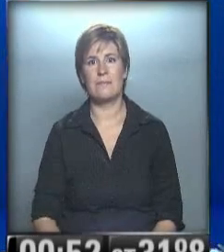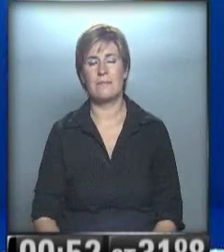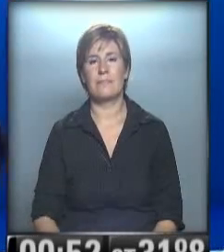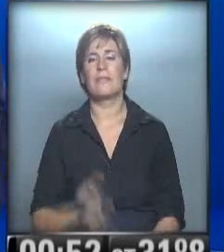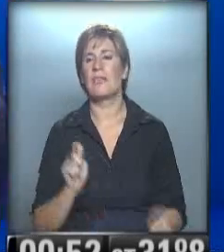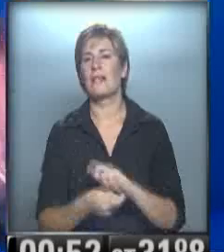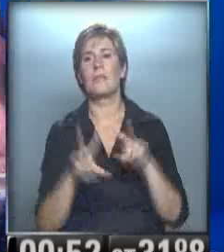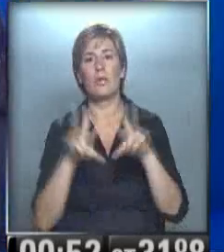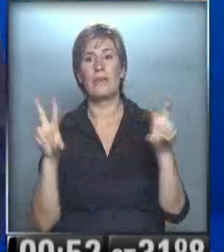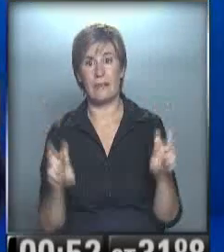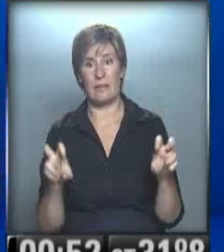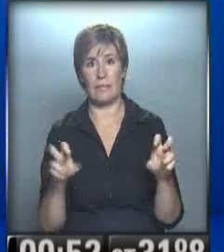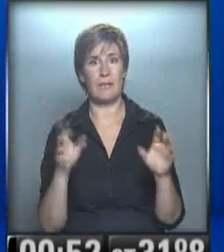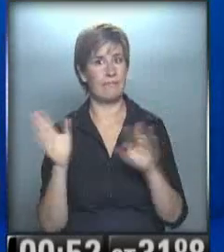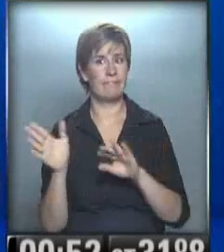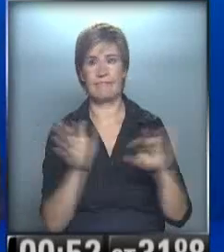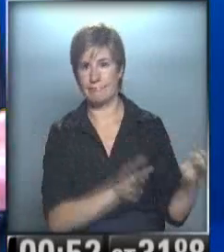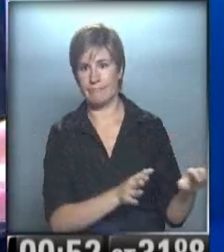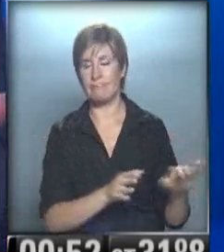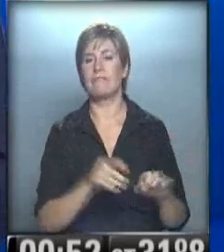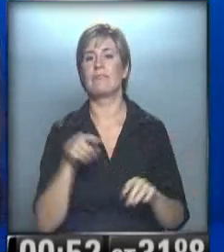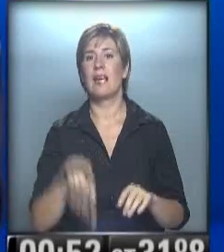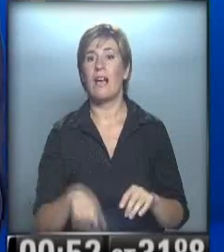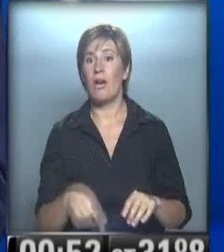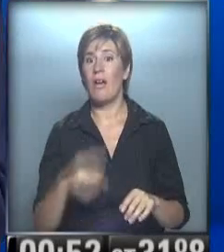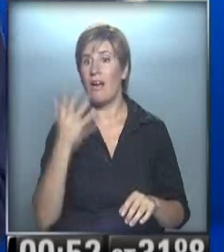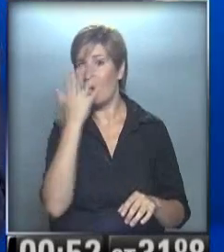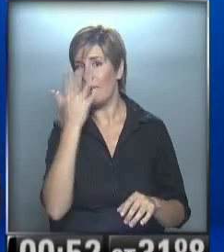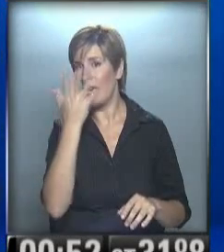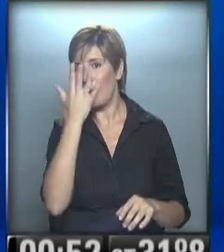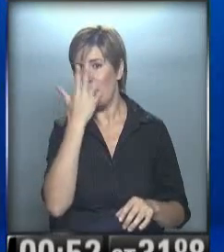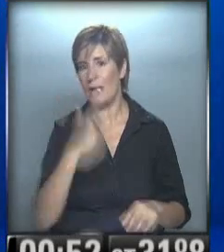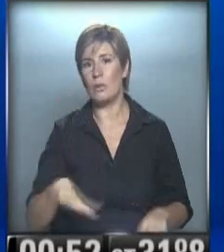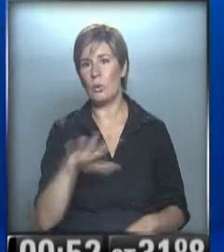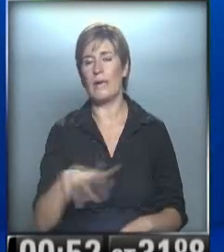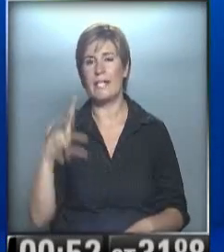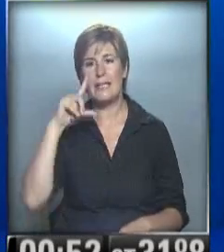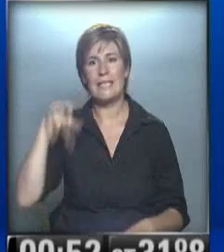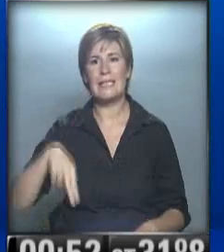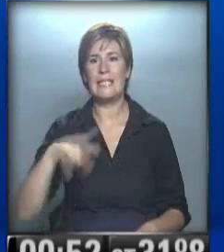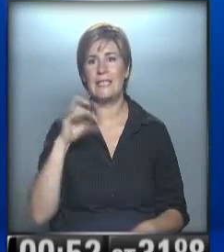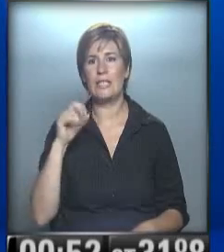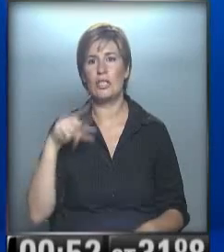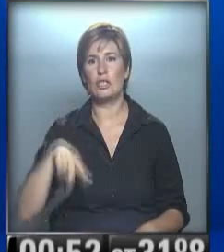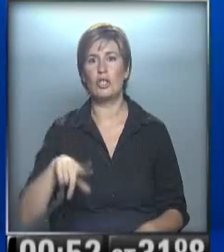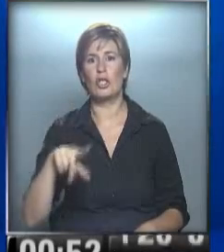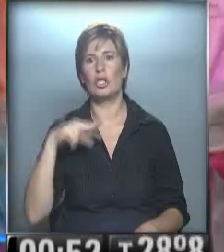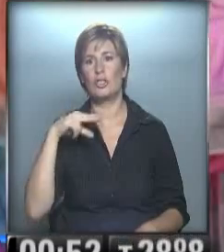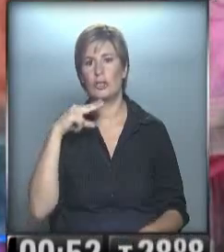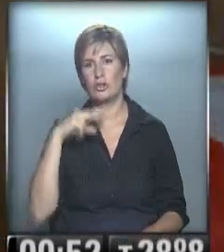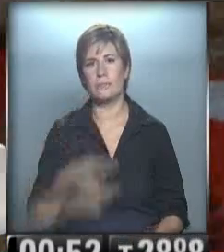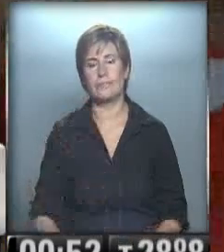Cambiamos de tema, dejamos todo esto y nos vamos a los carnavales de Lincoln, porque allí estuvo un equipo de División 7 y esto es lo que trajo.